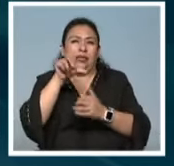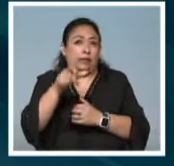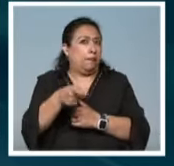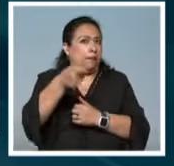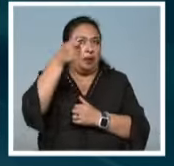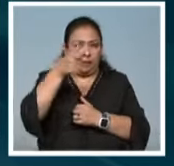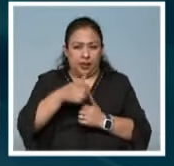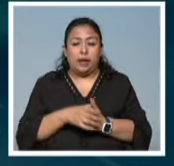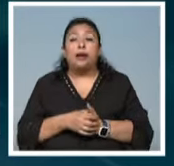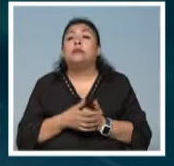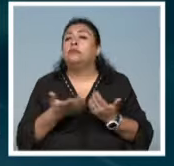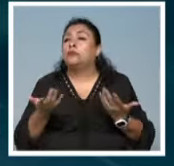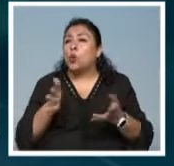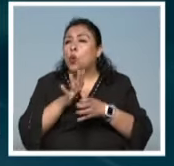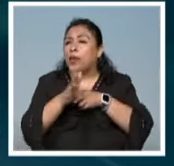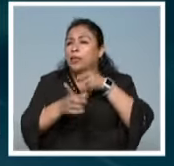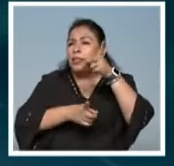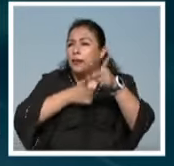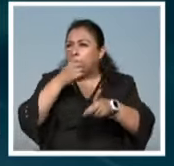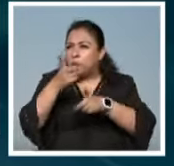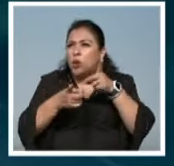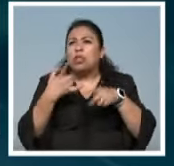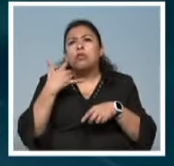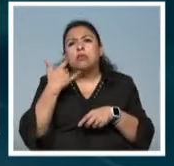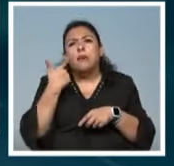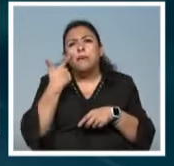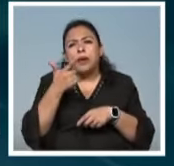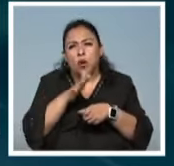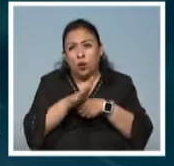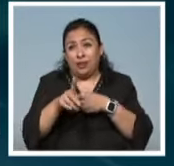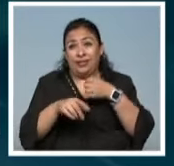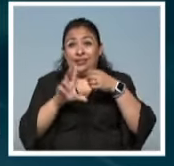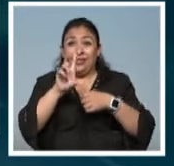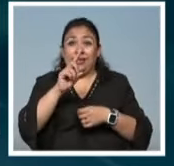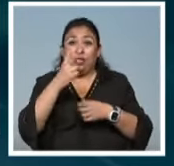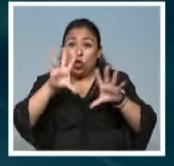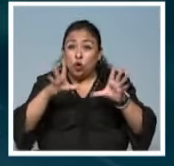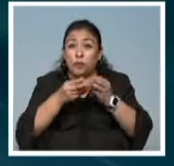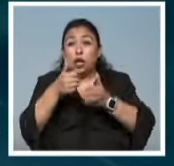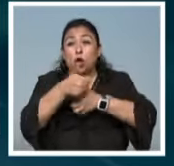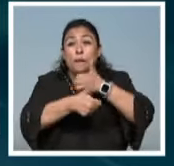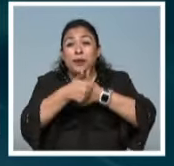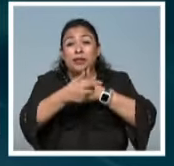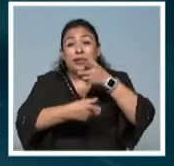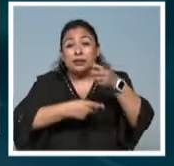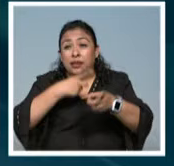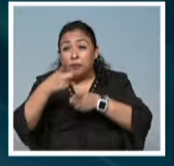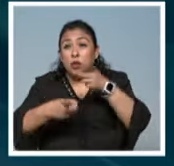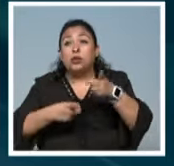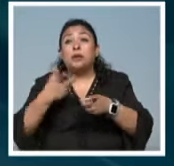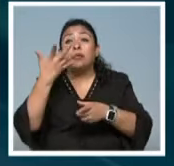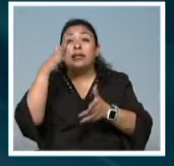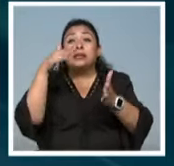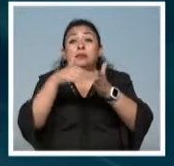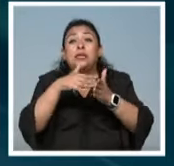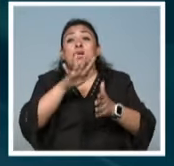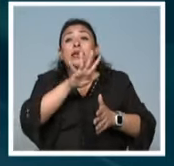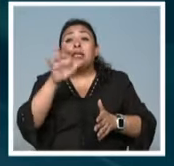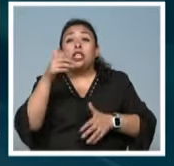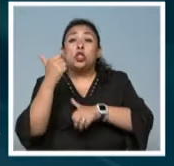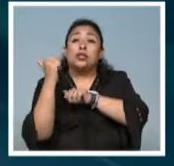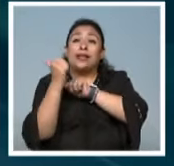2016. ¿Cuáles son los deportes que se van a poder disfrutar? Van a ser 32 competencias deportivas, donde 10.500